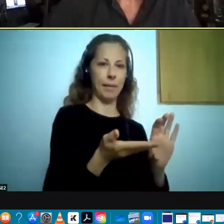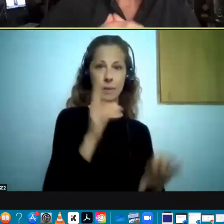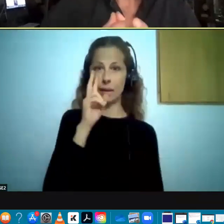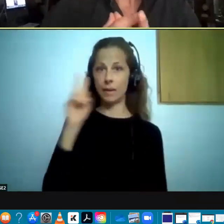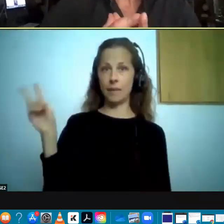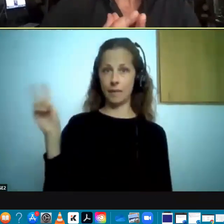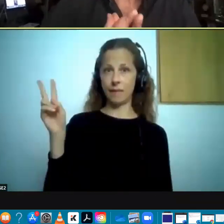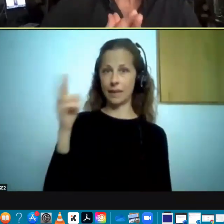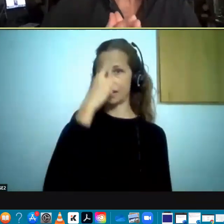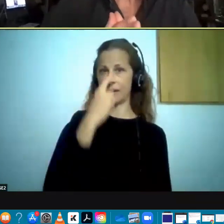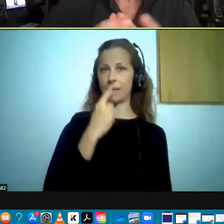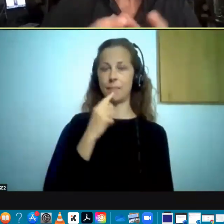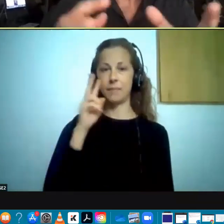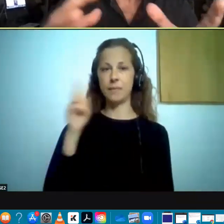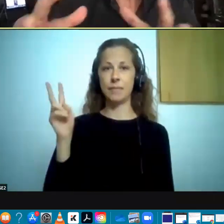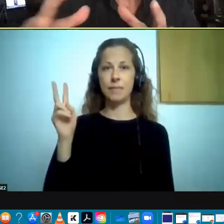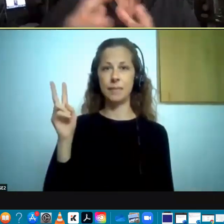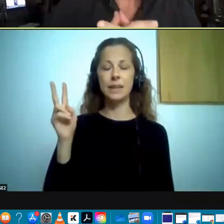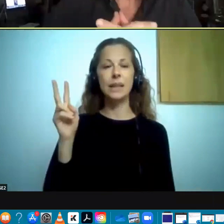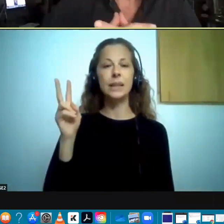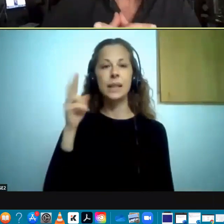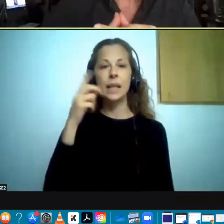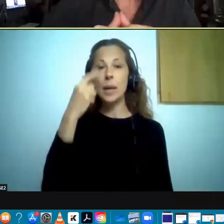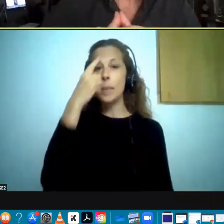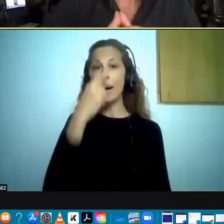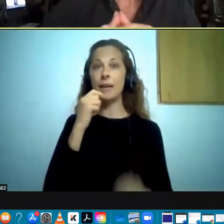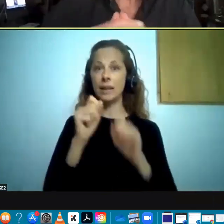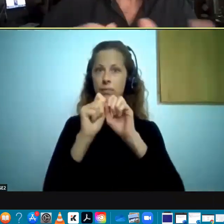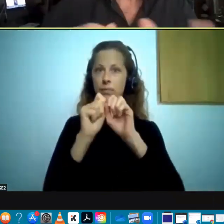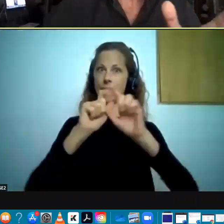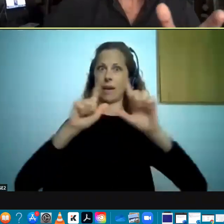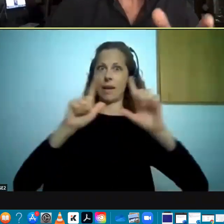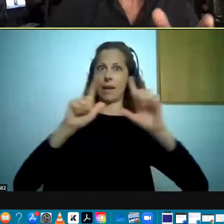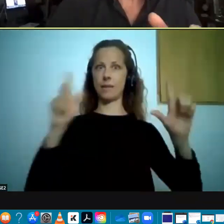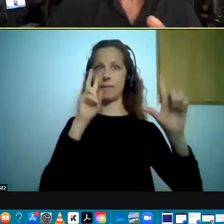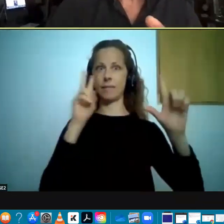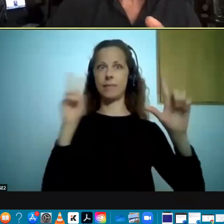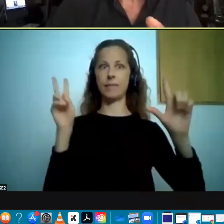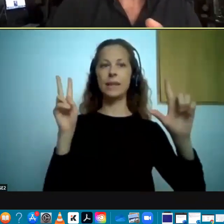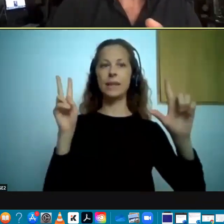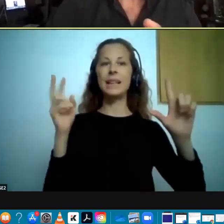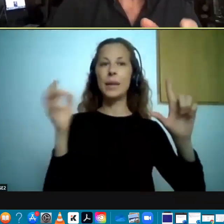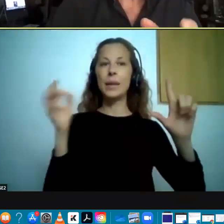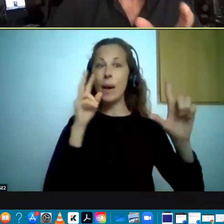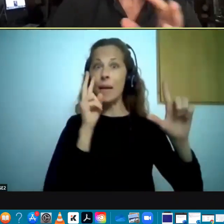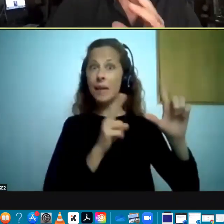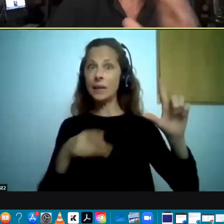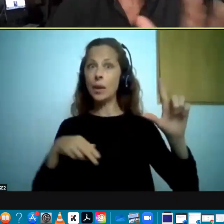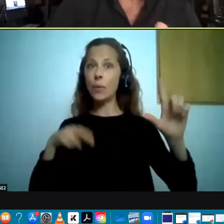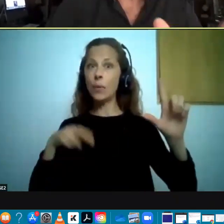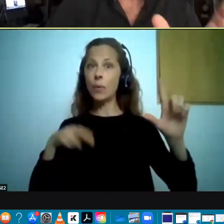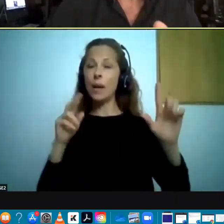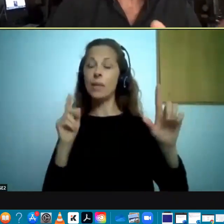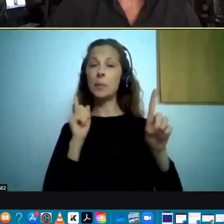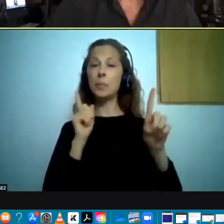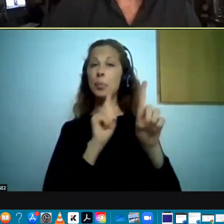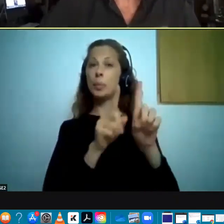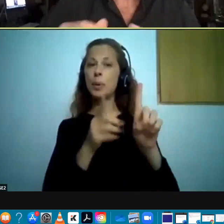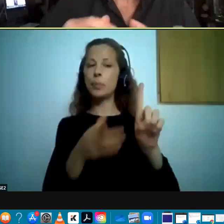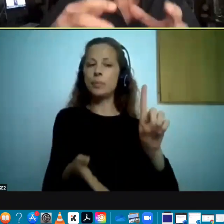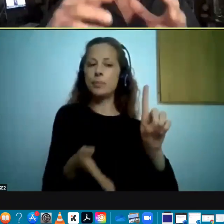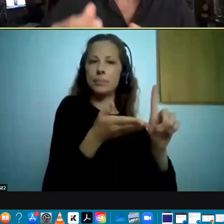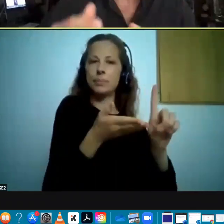poco, digamos, ampliadas en el vídeo que compartía la noticia. Se ve como al pasar le toca el culo y tras esa